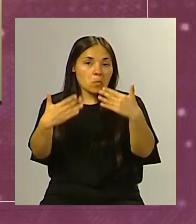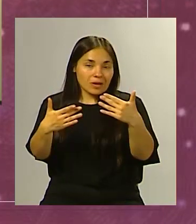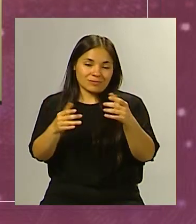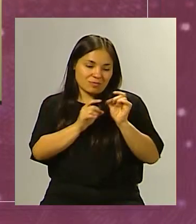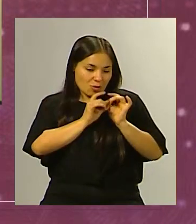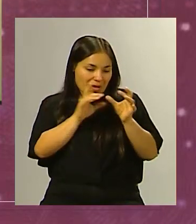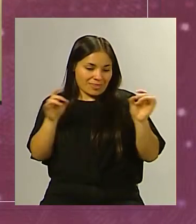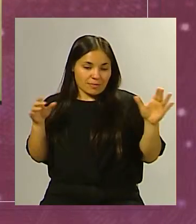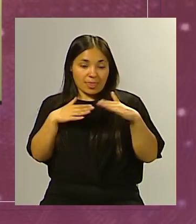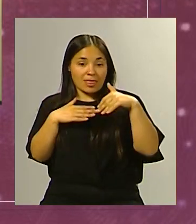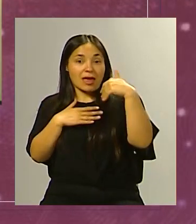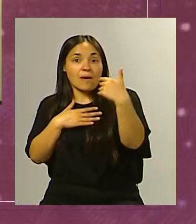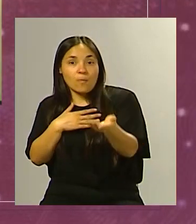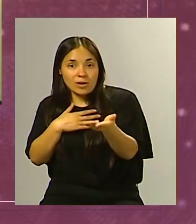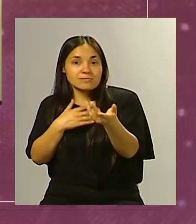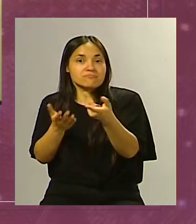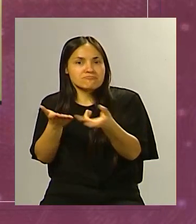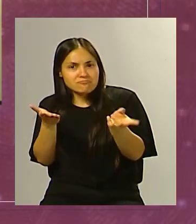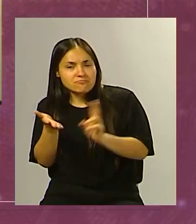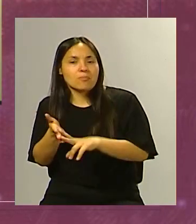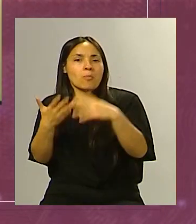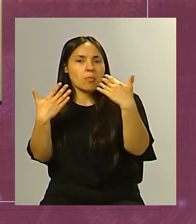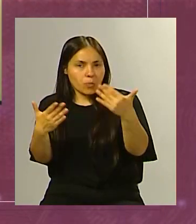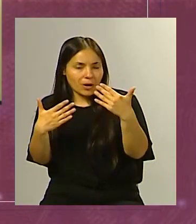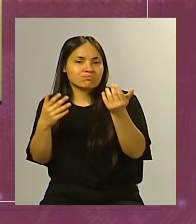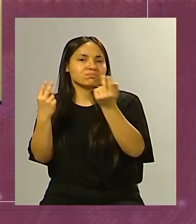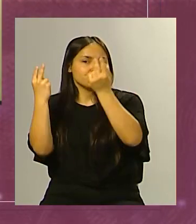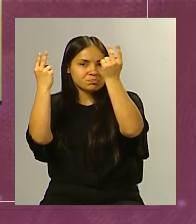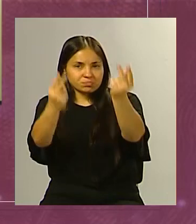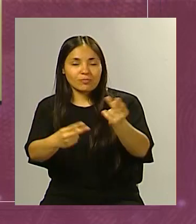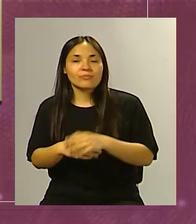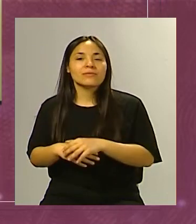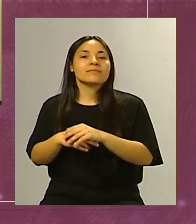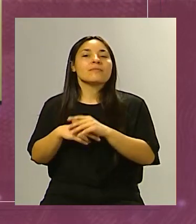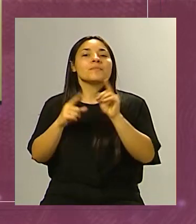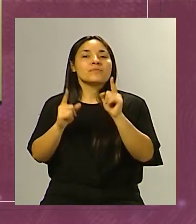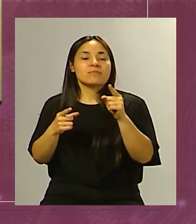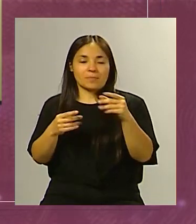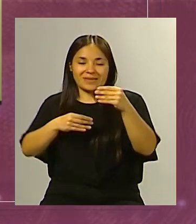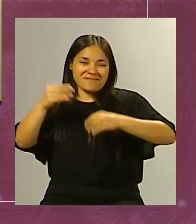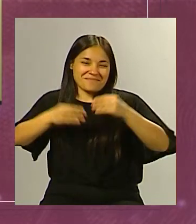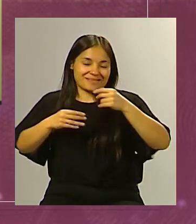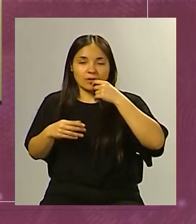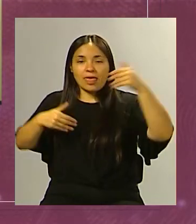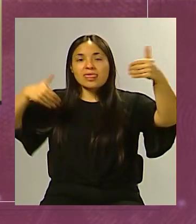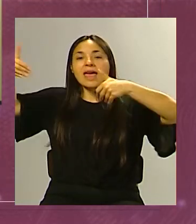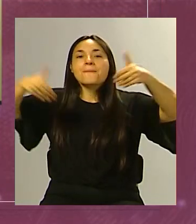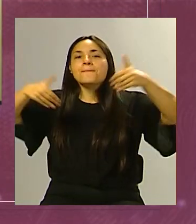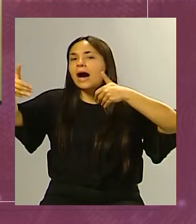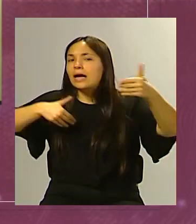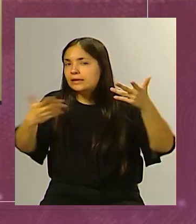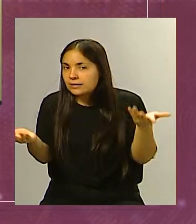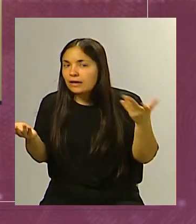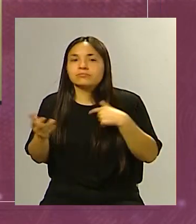hubo pre-pandemia y la pregunta, la primera, tiene que ver con eso, los niveles de demanda y de contratar estos